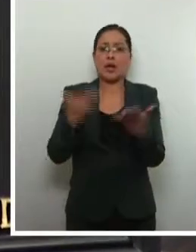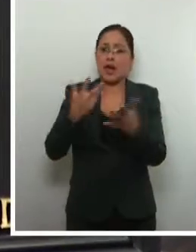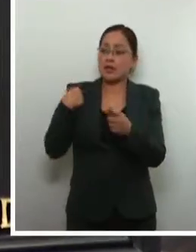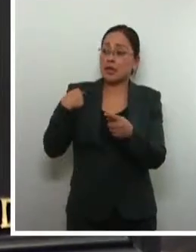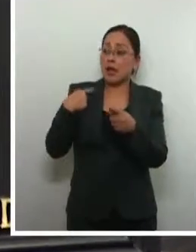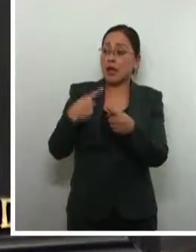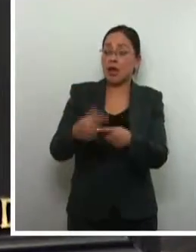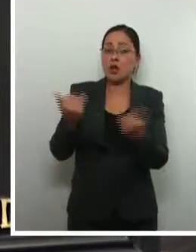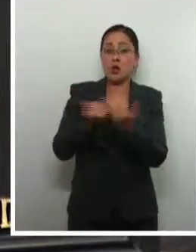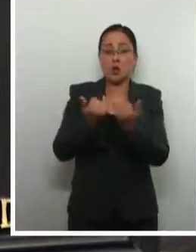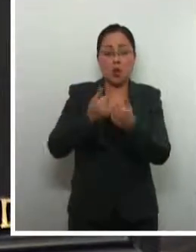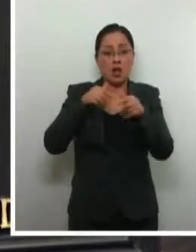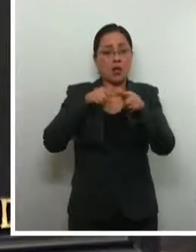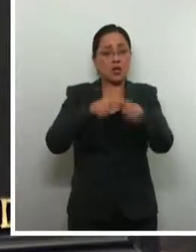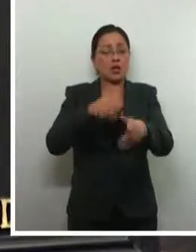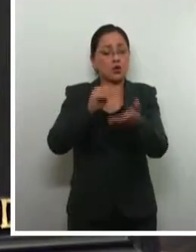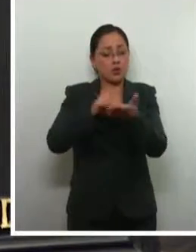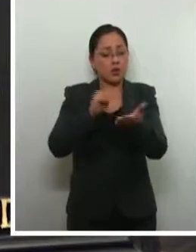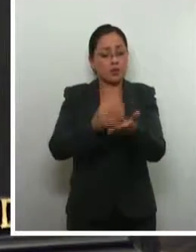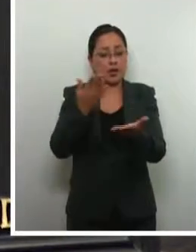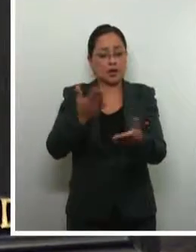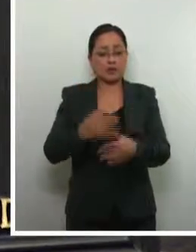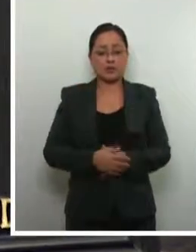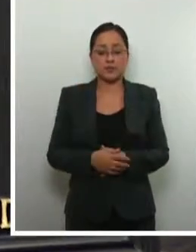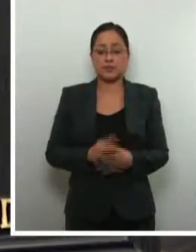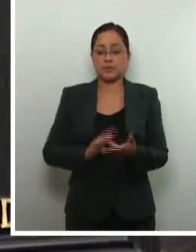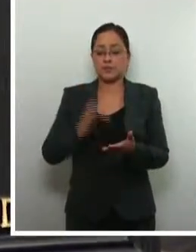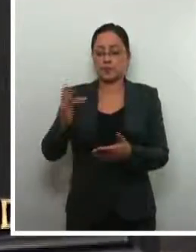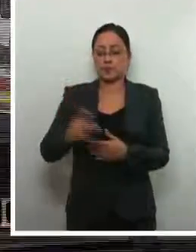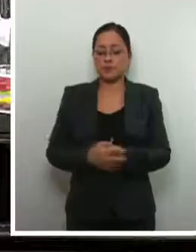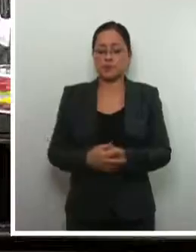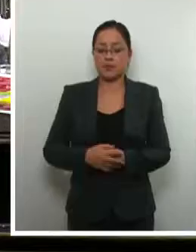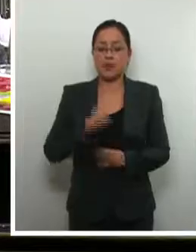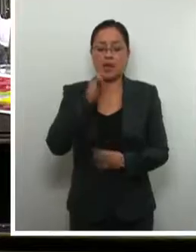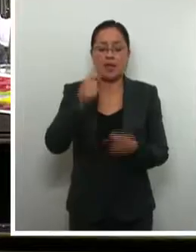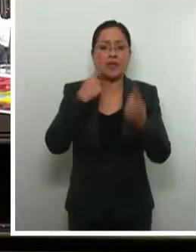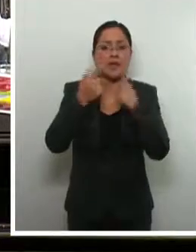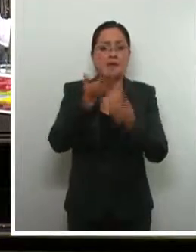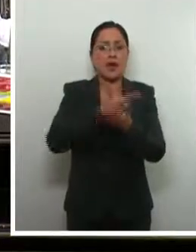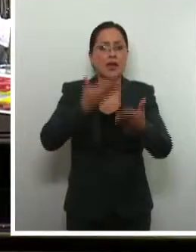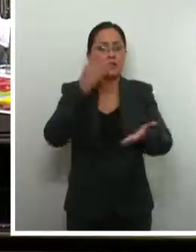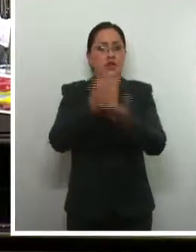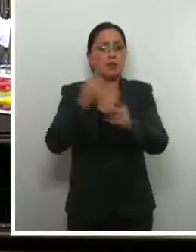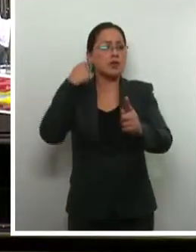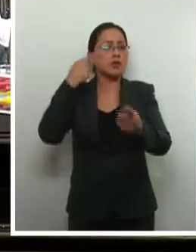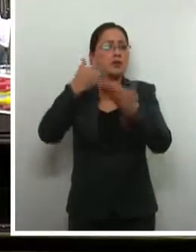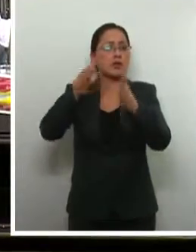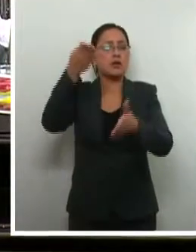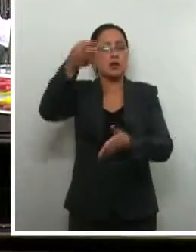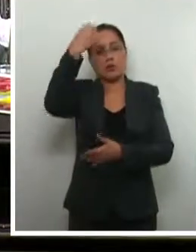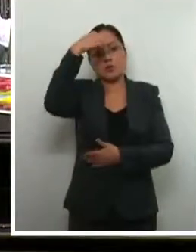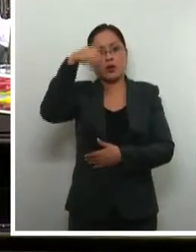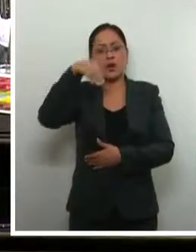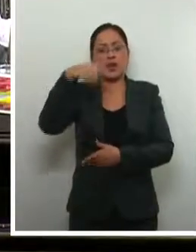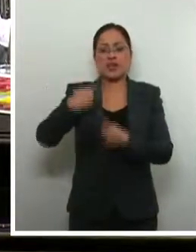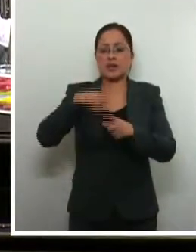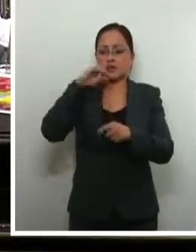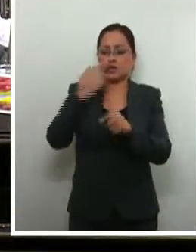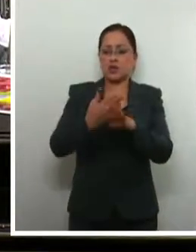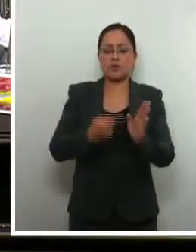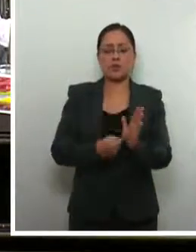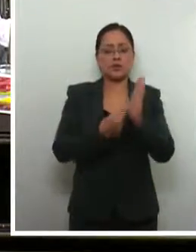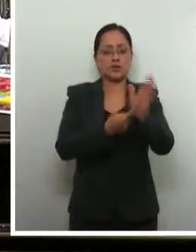y sigue siendo su papel. Gracias. Ya no vamos a abrir el debate, nada más quiero oír la opinión de la